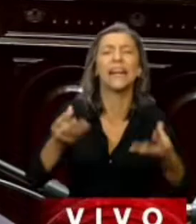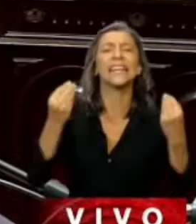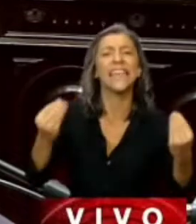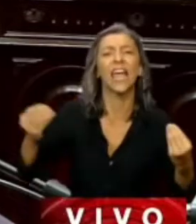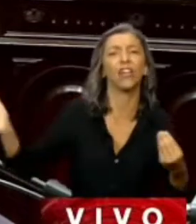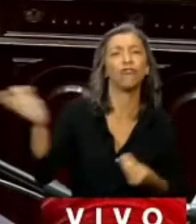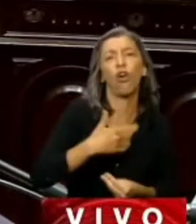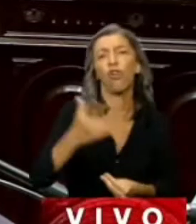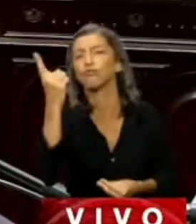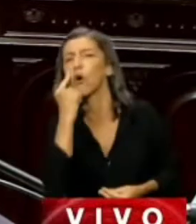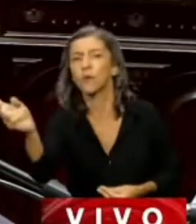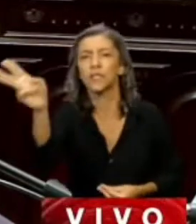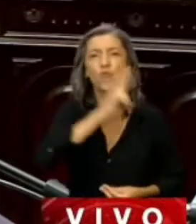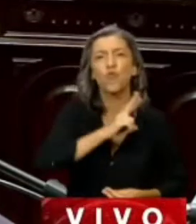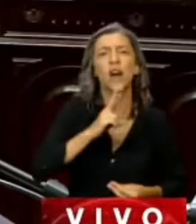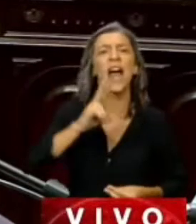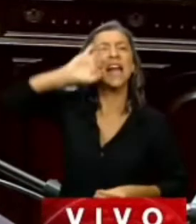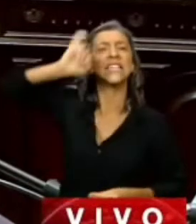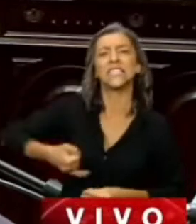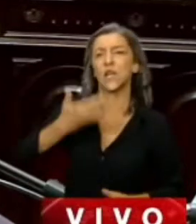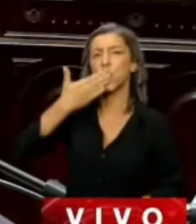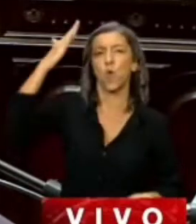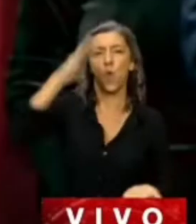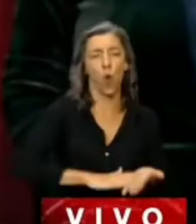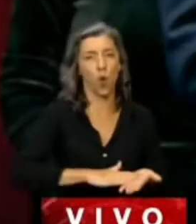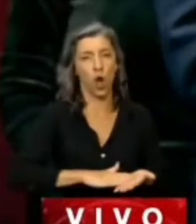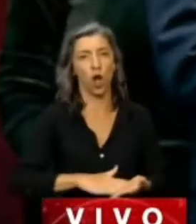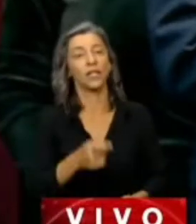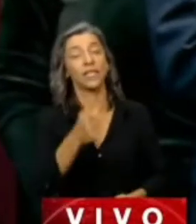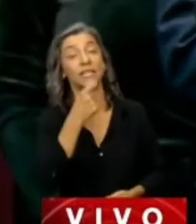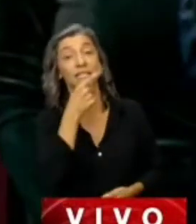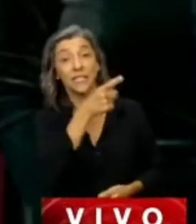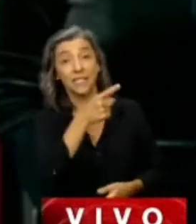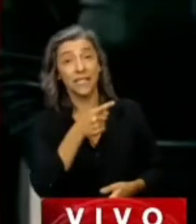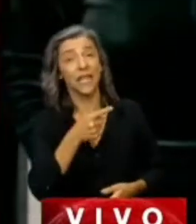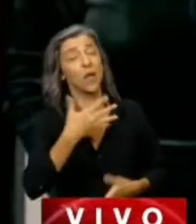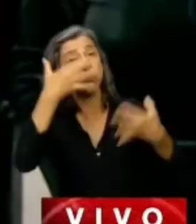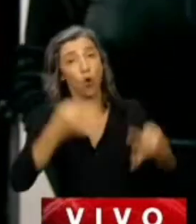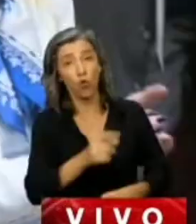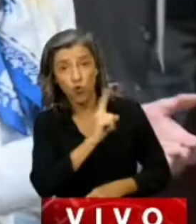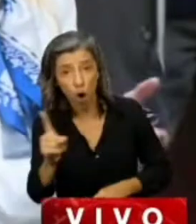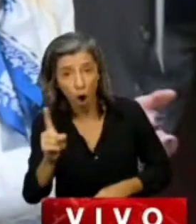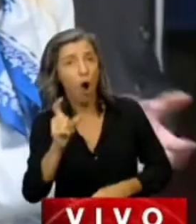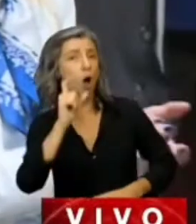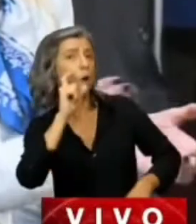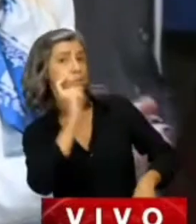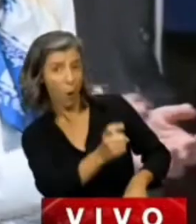y todes! ¡Sí, juro! Si así no lo hicieras, la patria os lo demande.